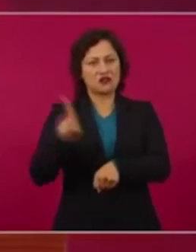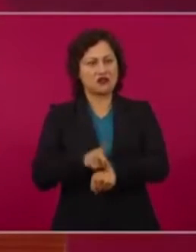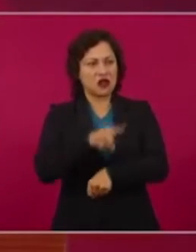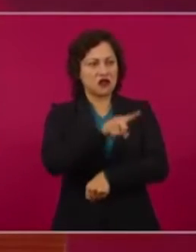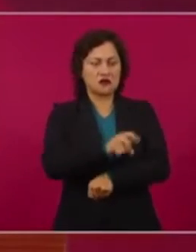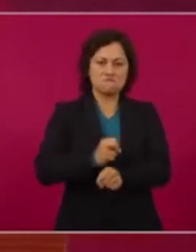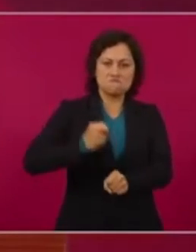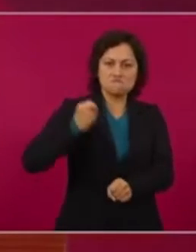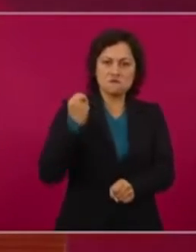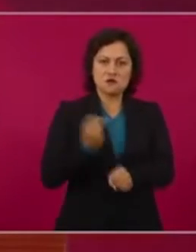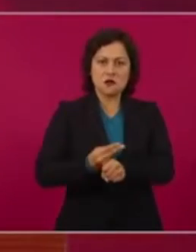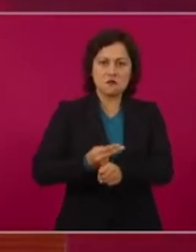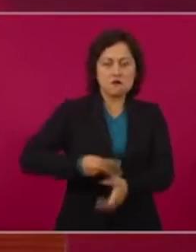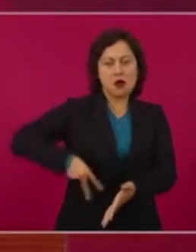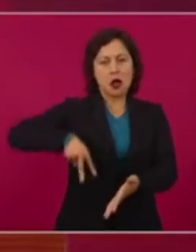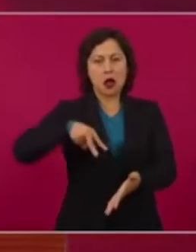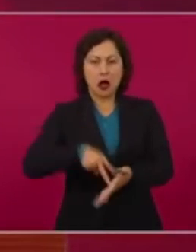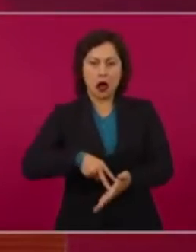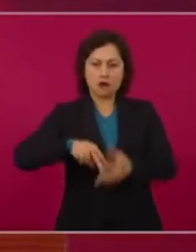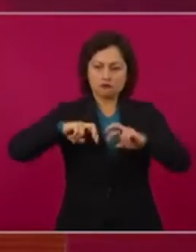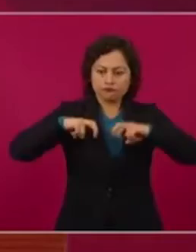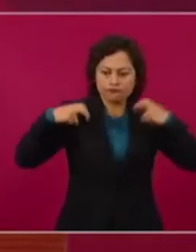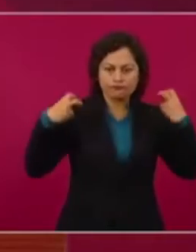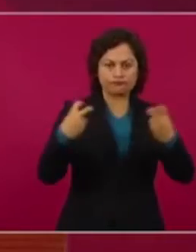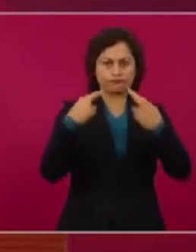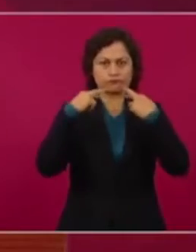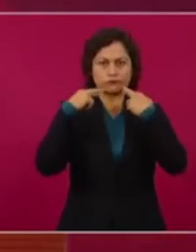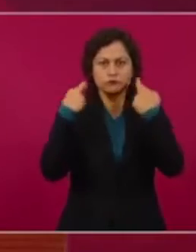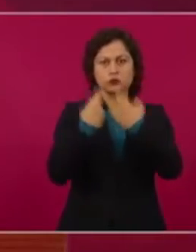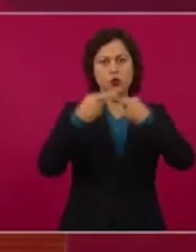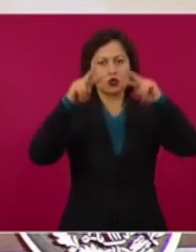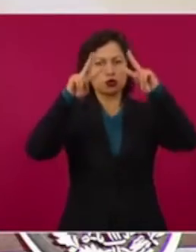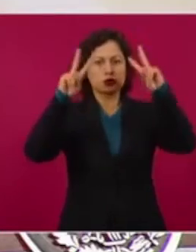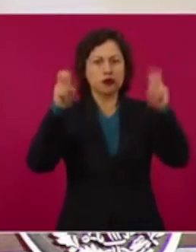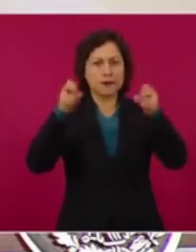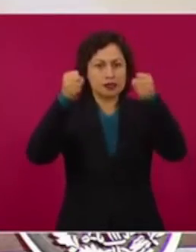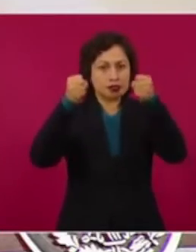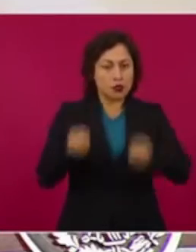el tema de seguridad con su gabinete.